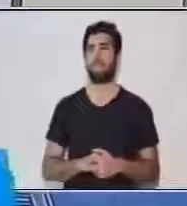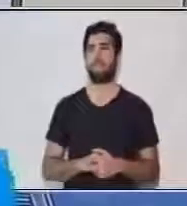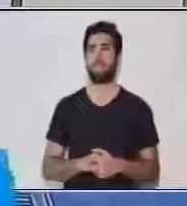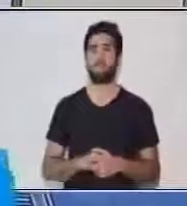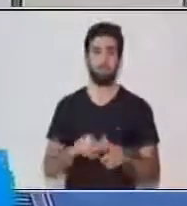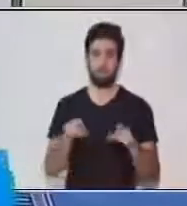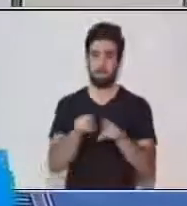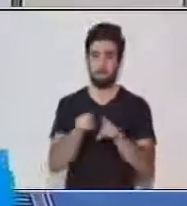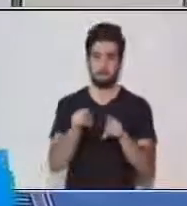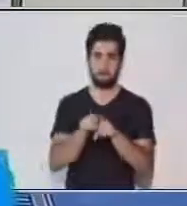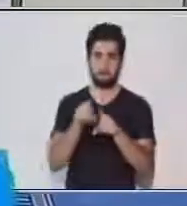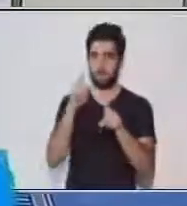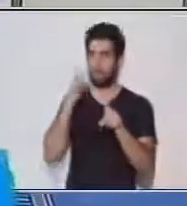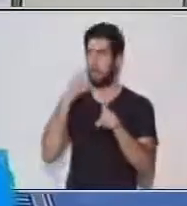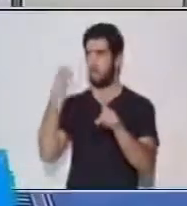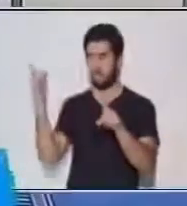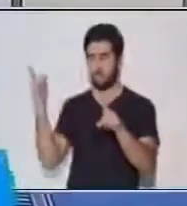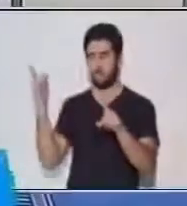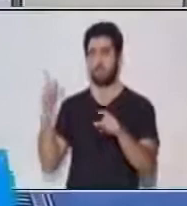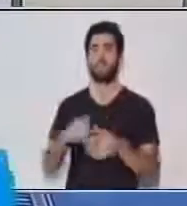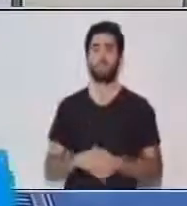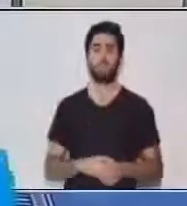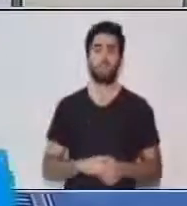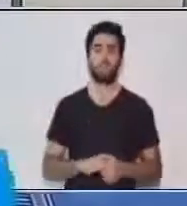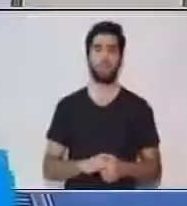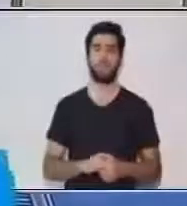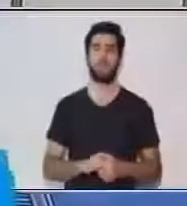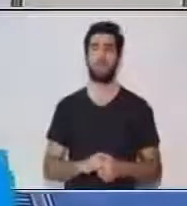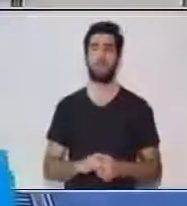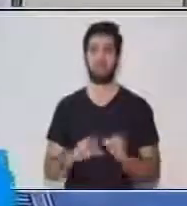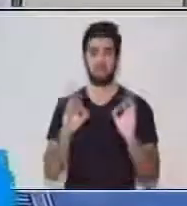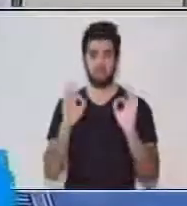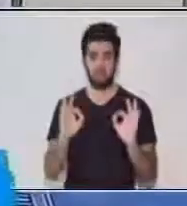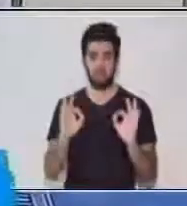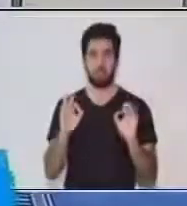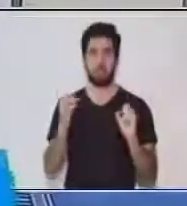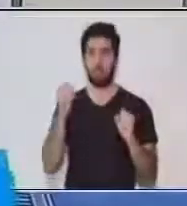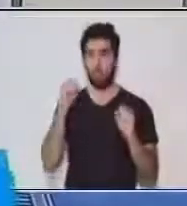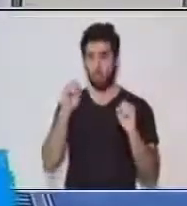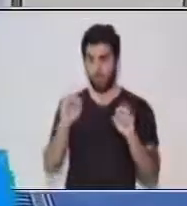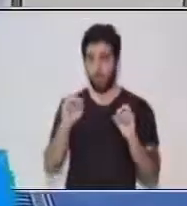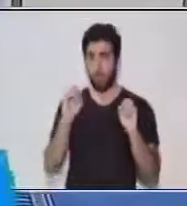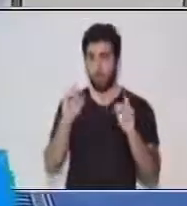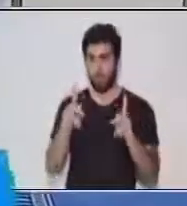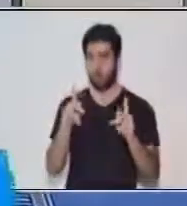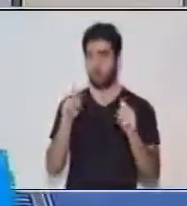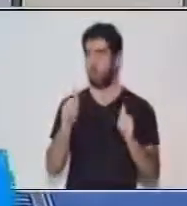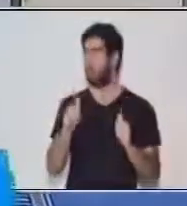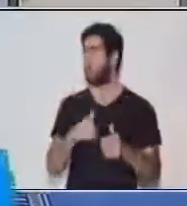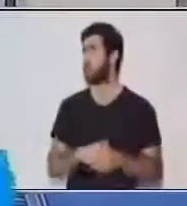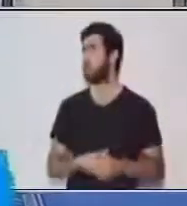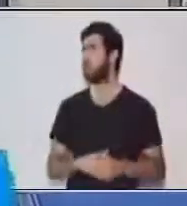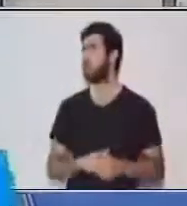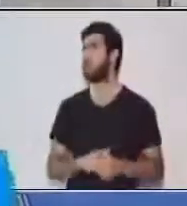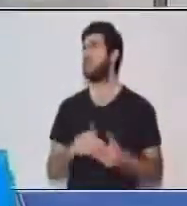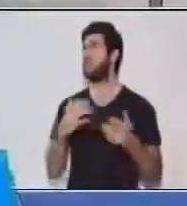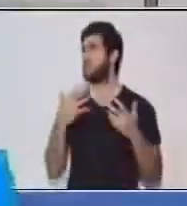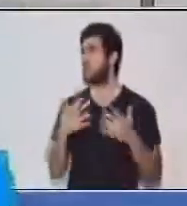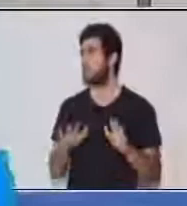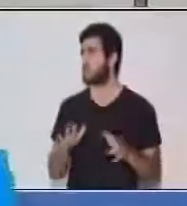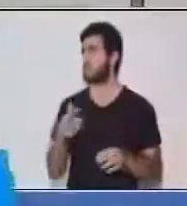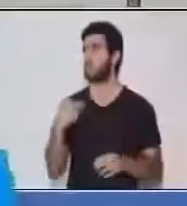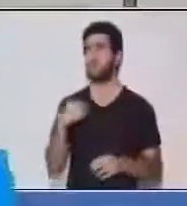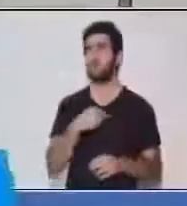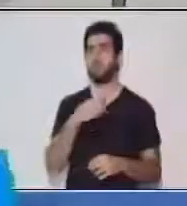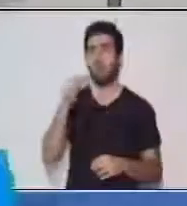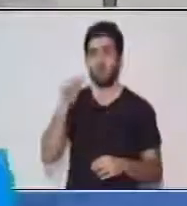tal y como lo habíamos visto también con el péndulo. Ok, ahora entonces vamos a hacer alguna